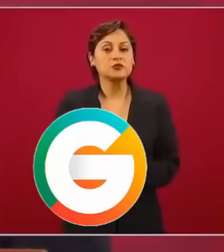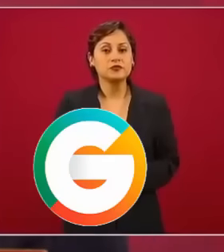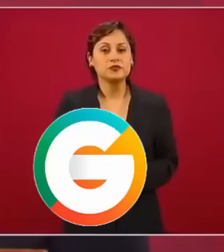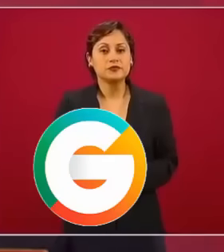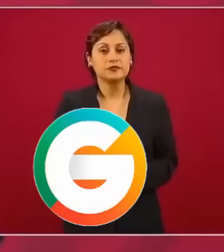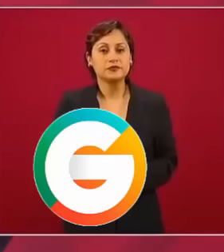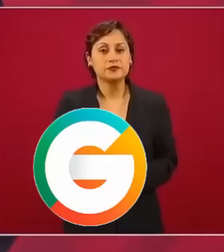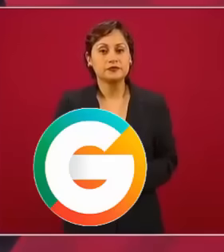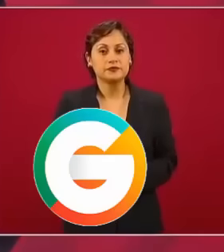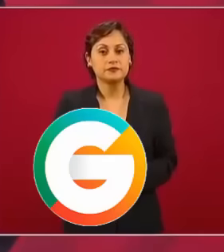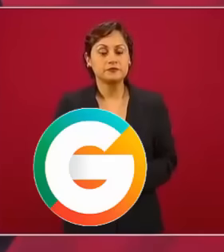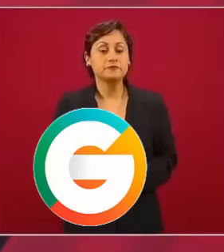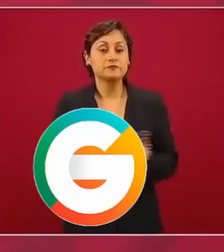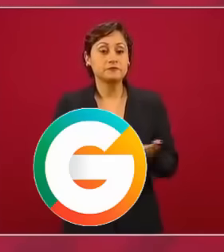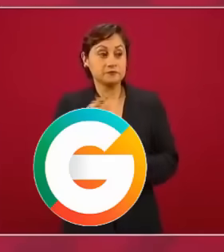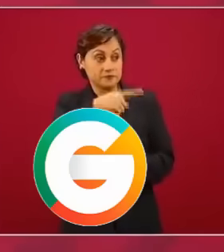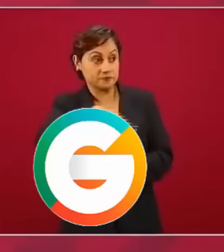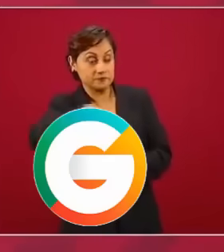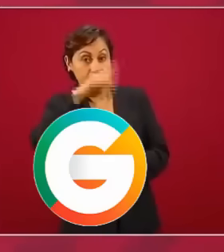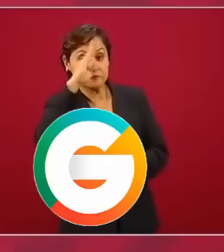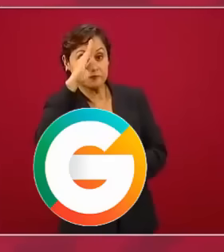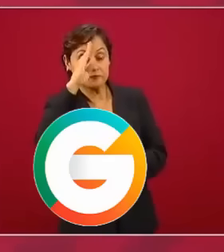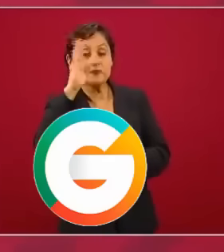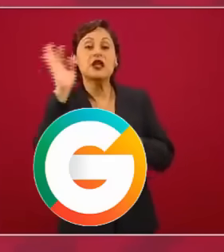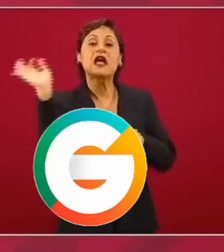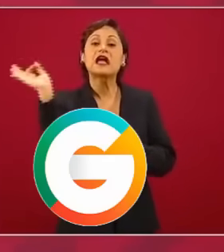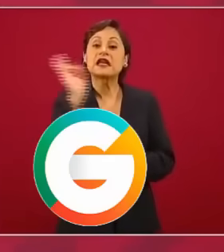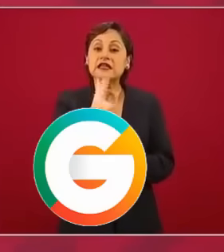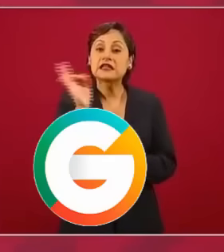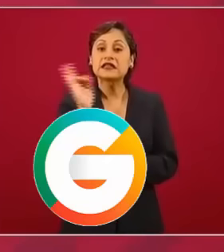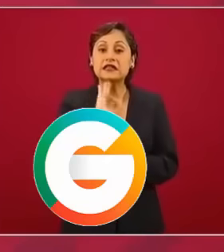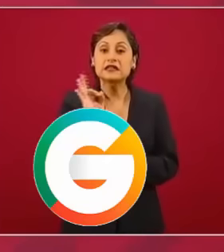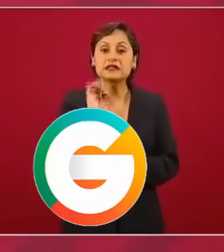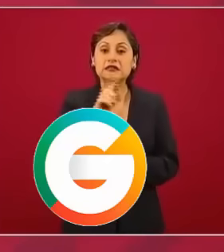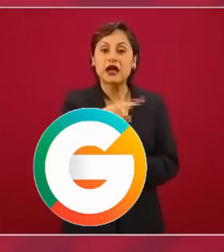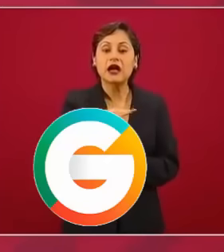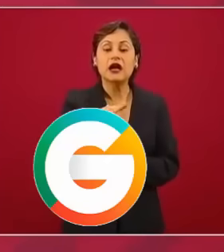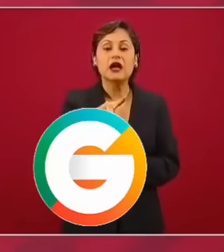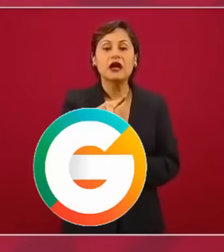caer en una mala interpretación de lo que